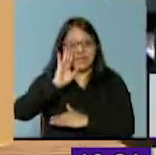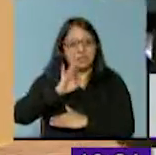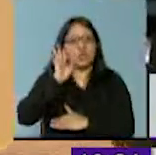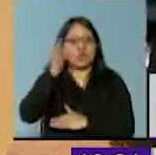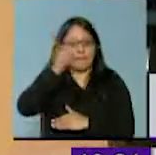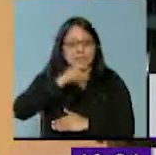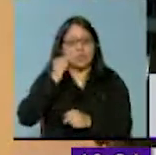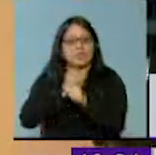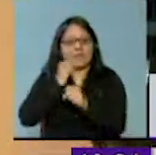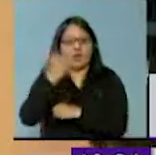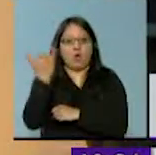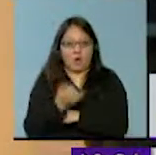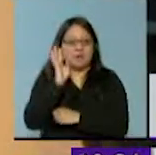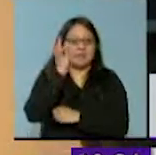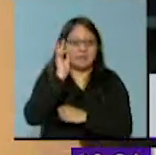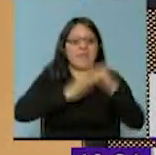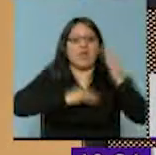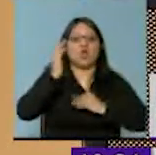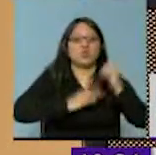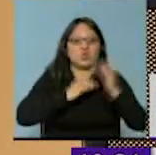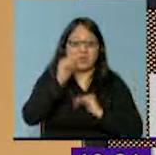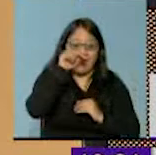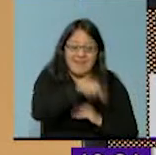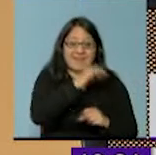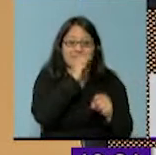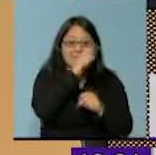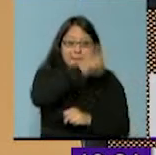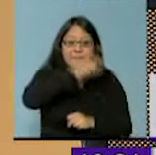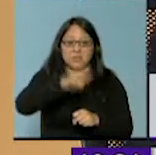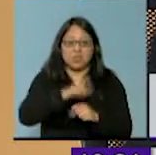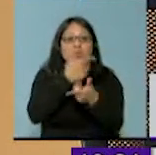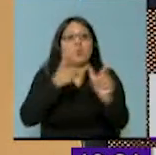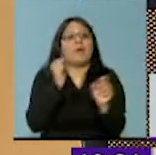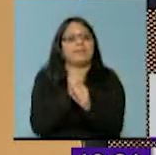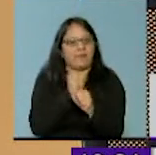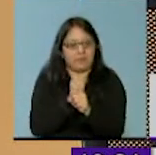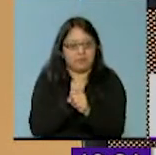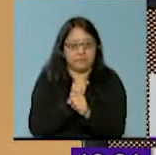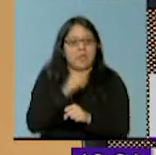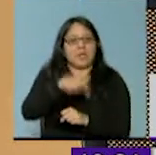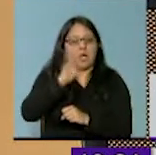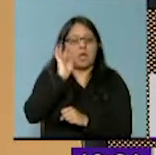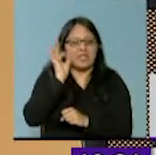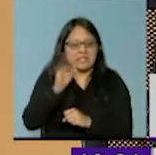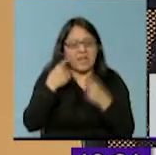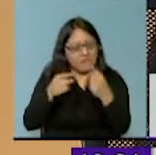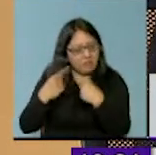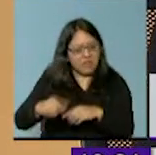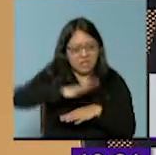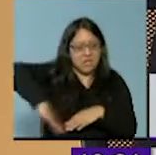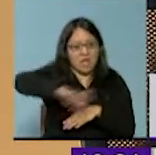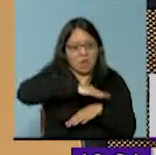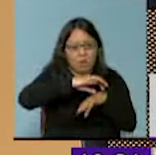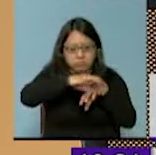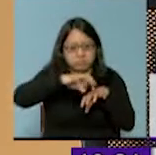oficio son los trabajadores de la construcción. Hablamos de los diferentes sectores que tienen inconvenientes con la desocupación,